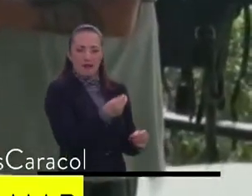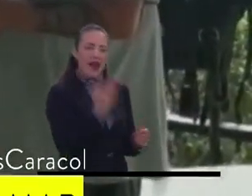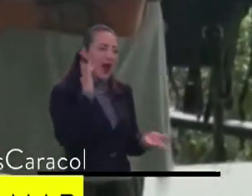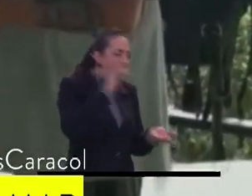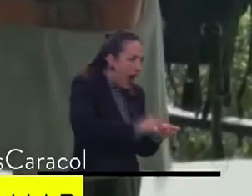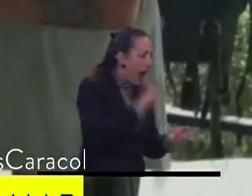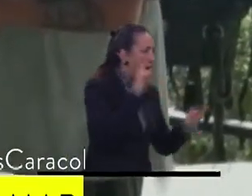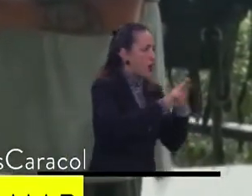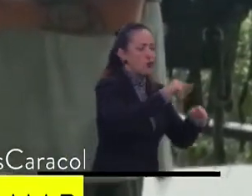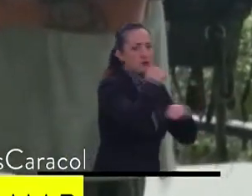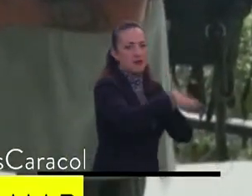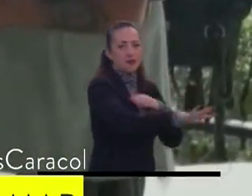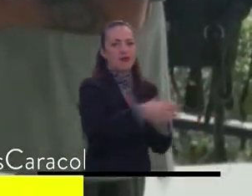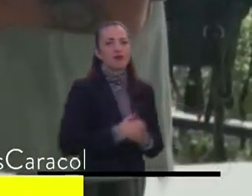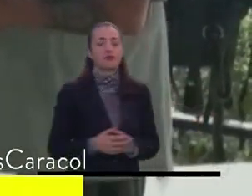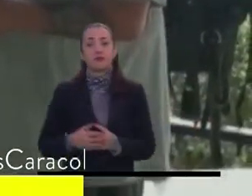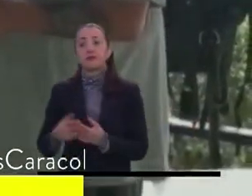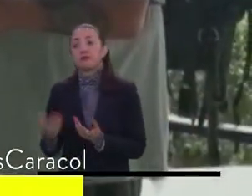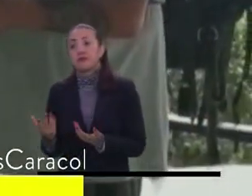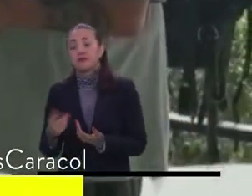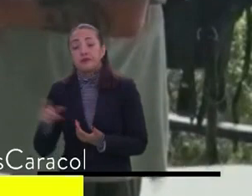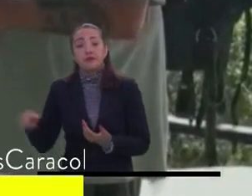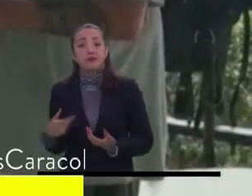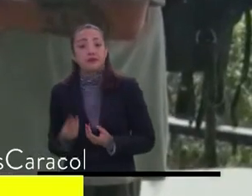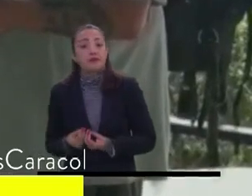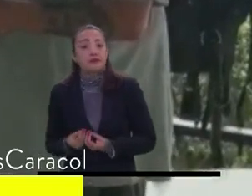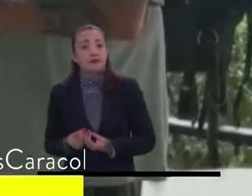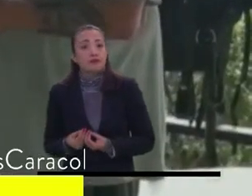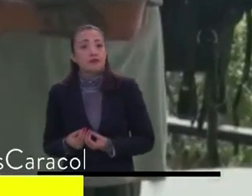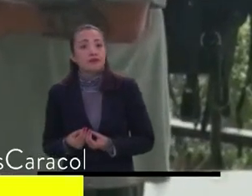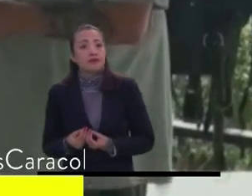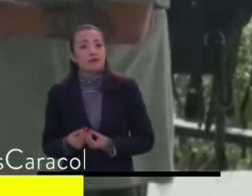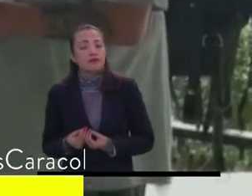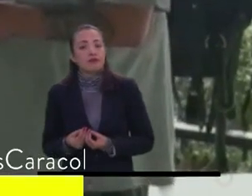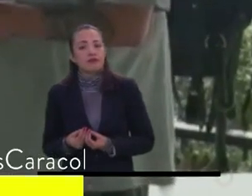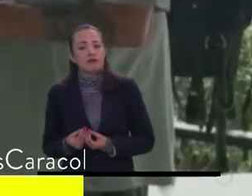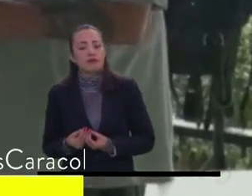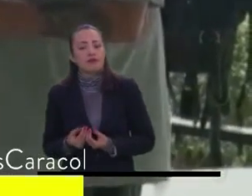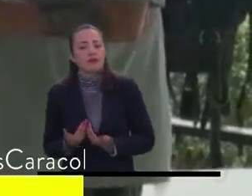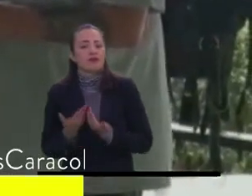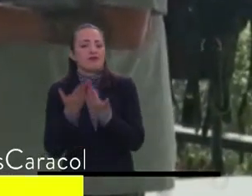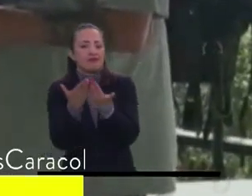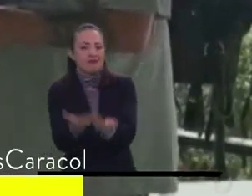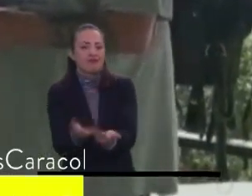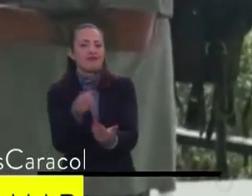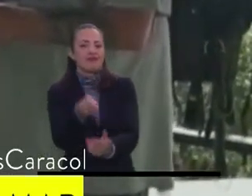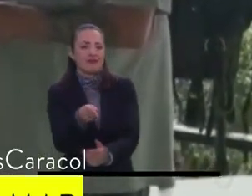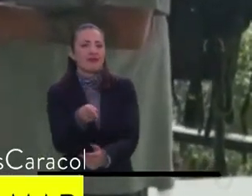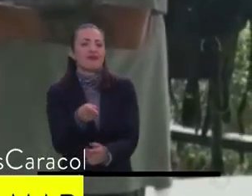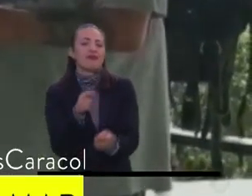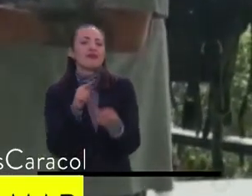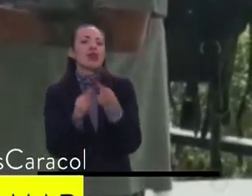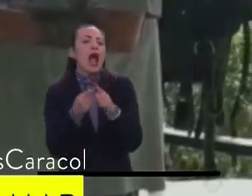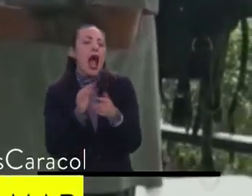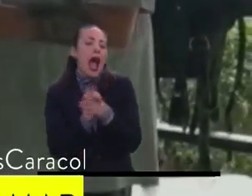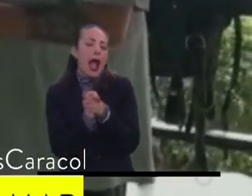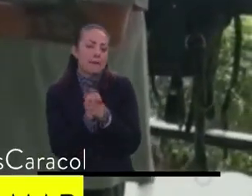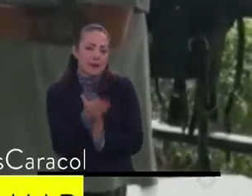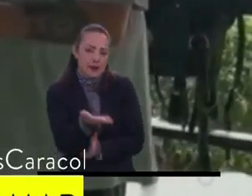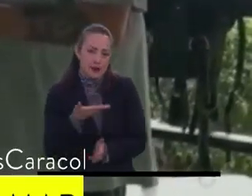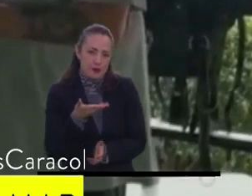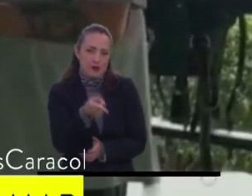pronto aportar algo a nuestro amigo Emanuel,